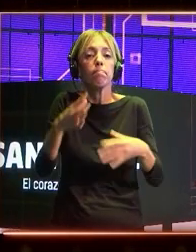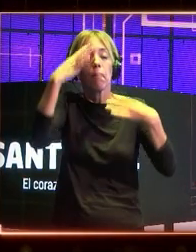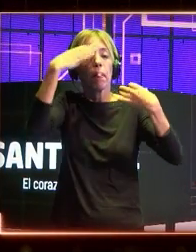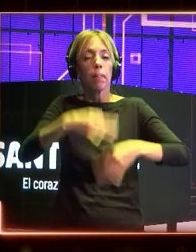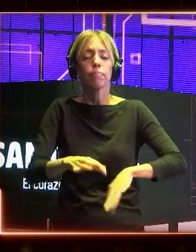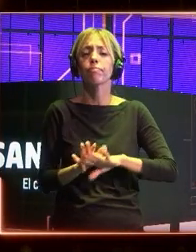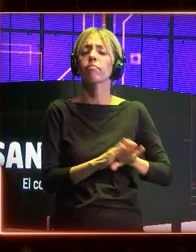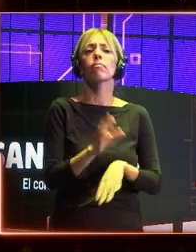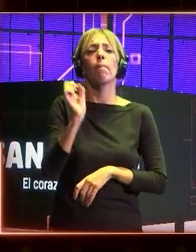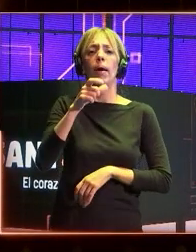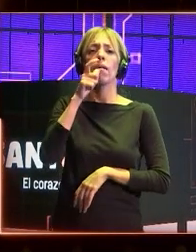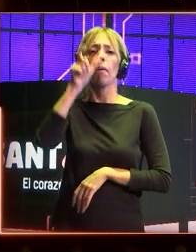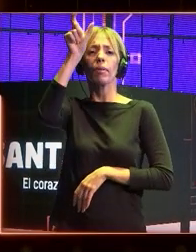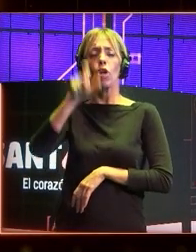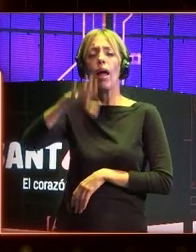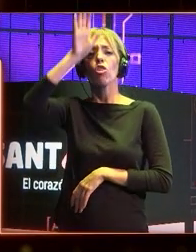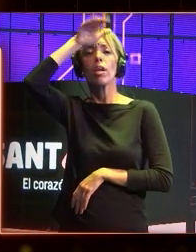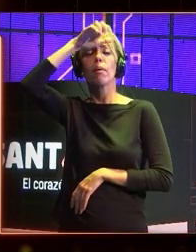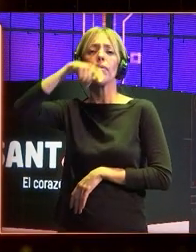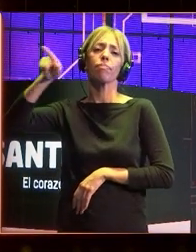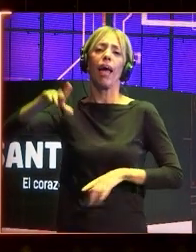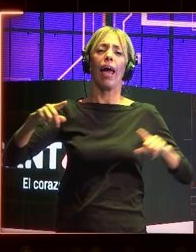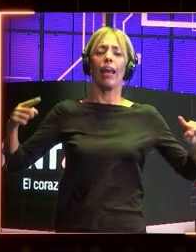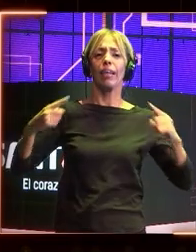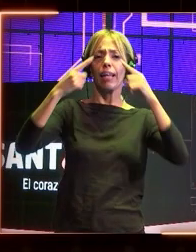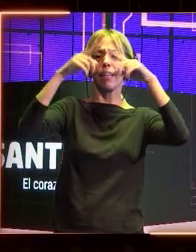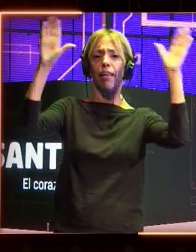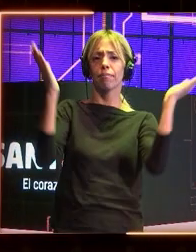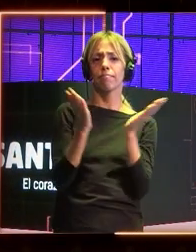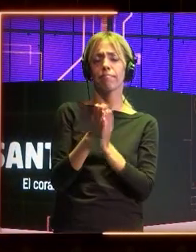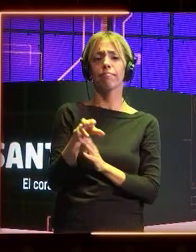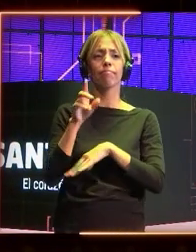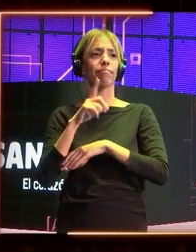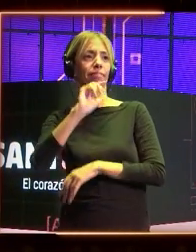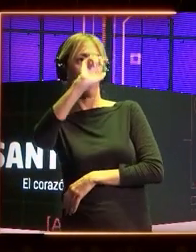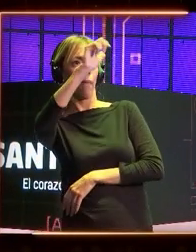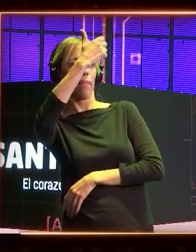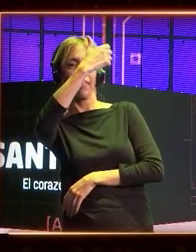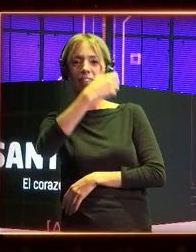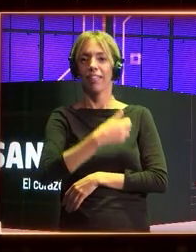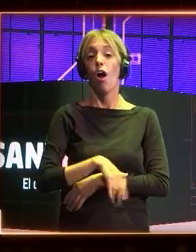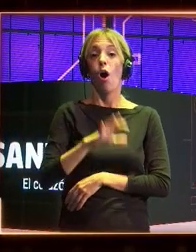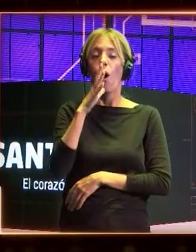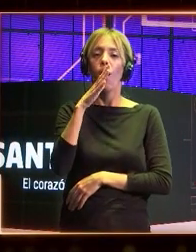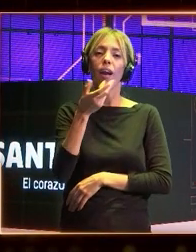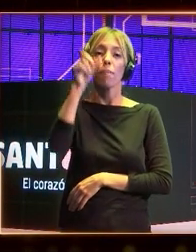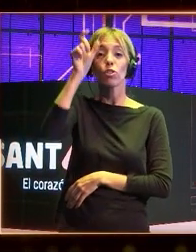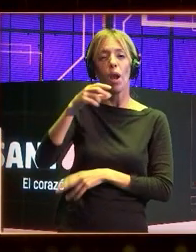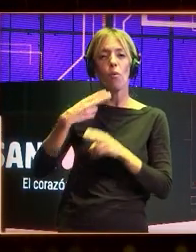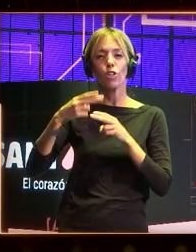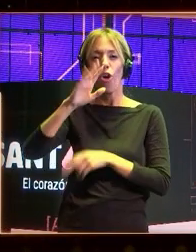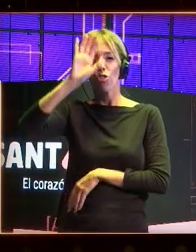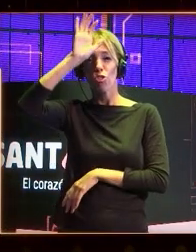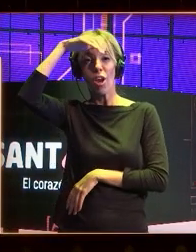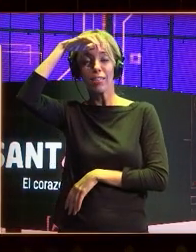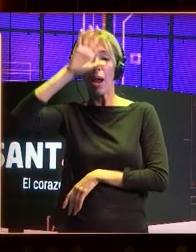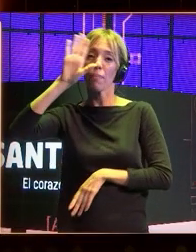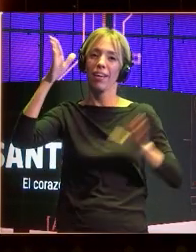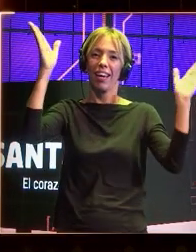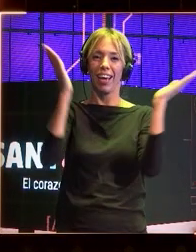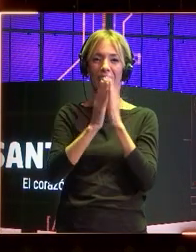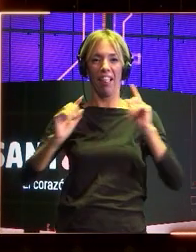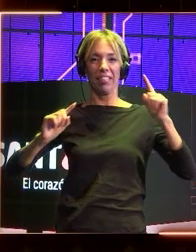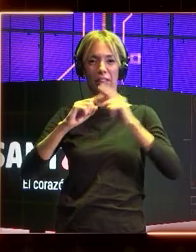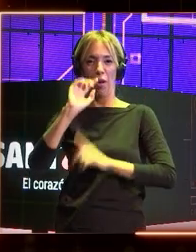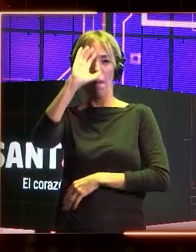Oye Donald Trump en las cañadas del tid sacándose un selfy o el selfie que se está sacando Donald Trump en las cañadas del